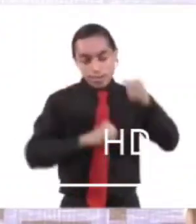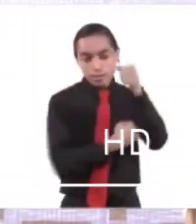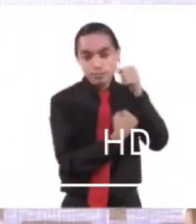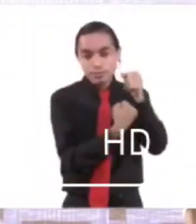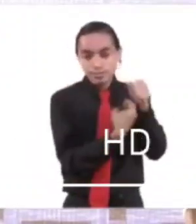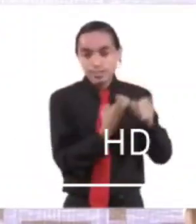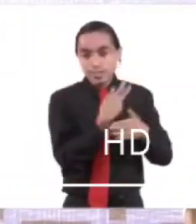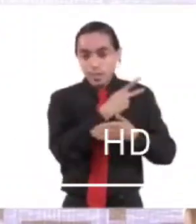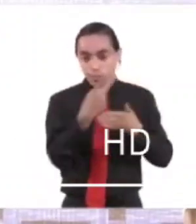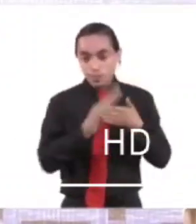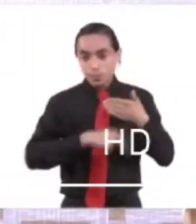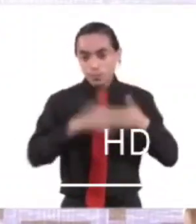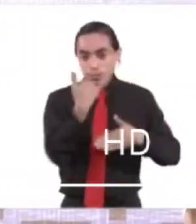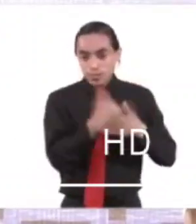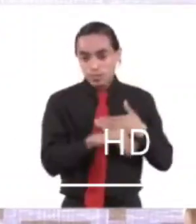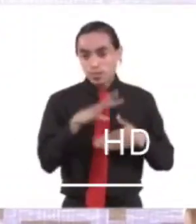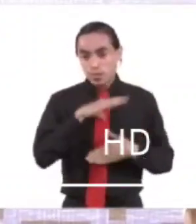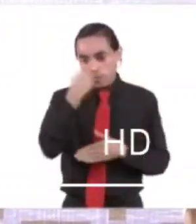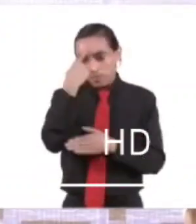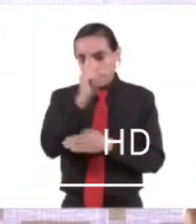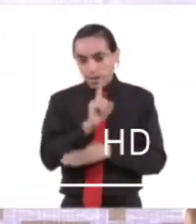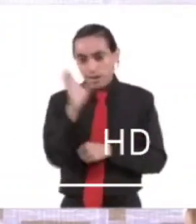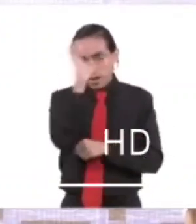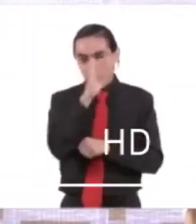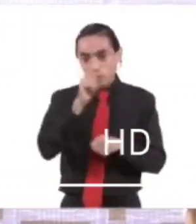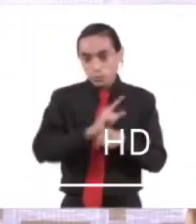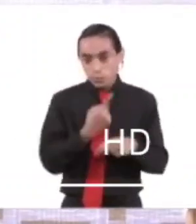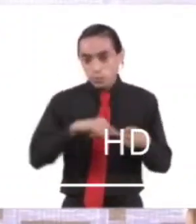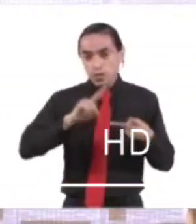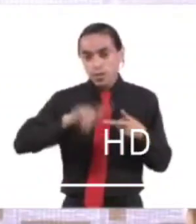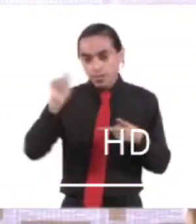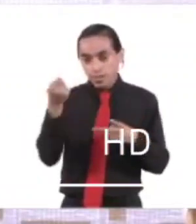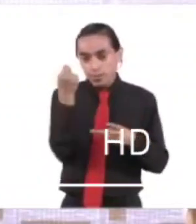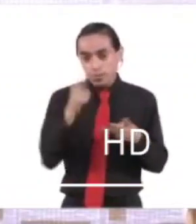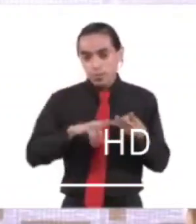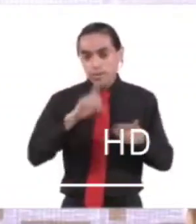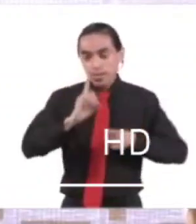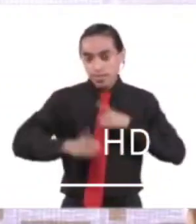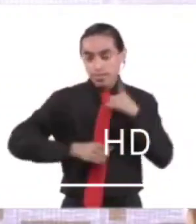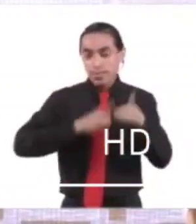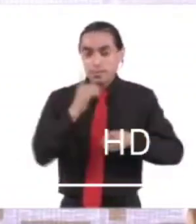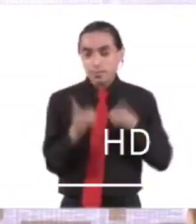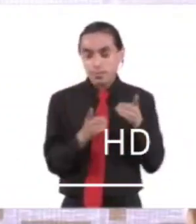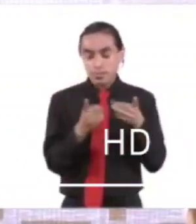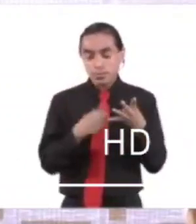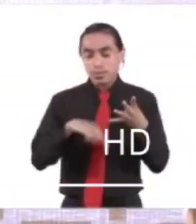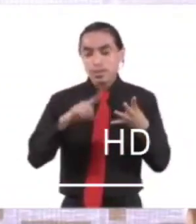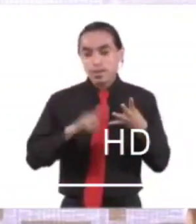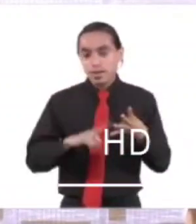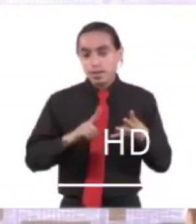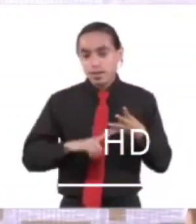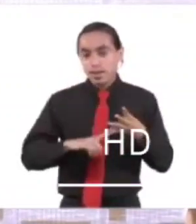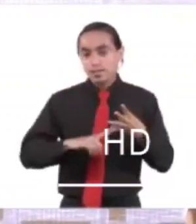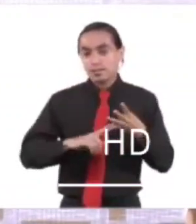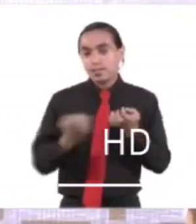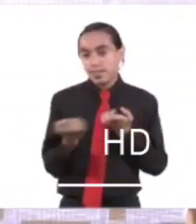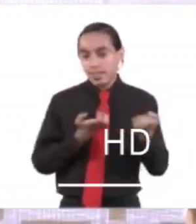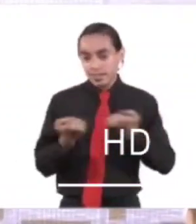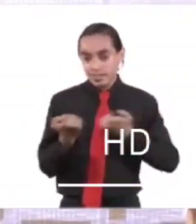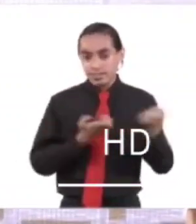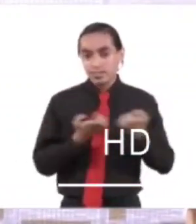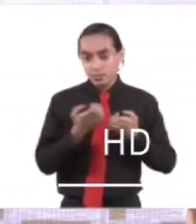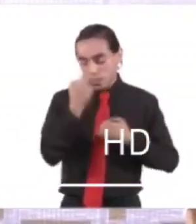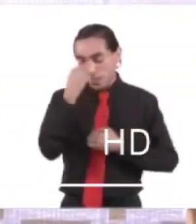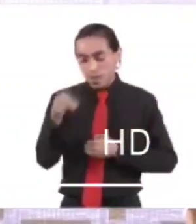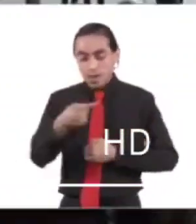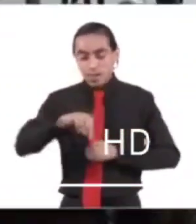este proyecto de llevar la cultura, llevar la tecnología, llevar el deporte, llevar la activación física como formas de